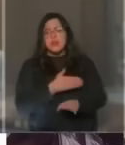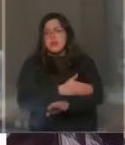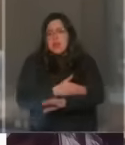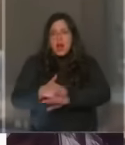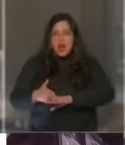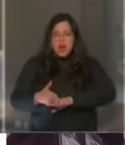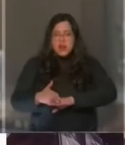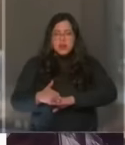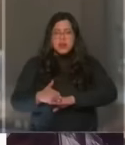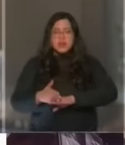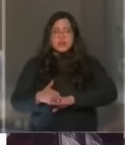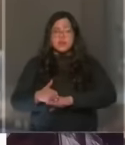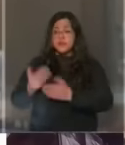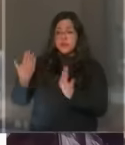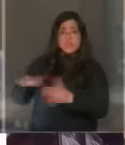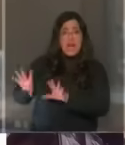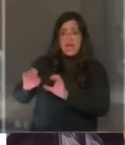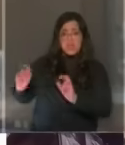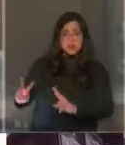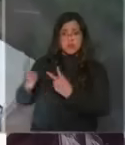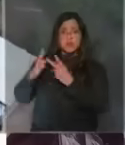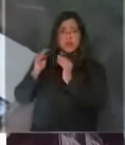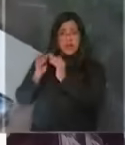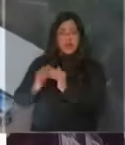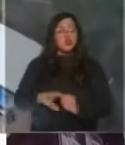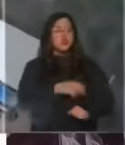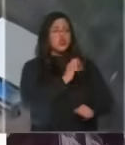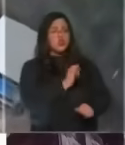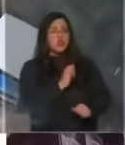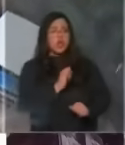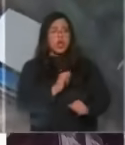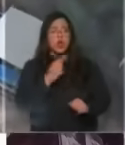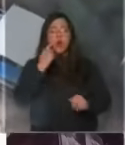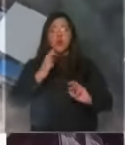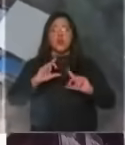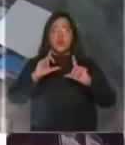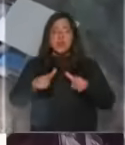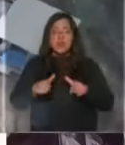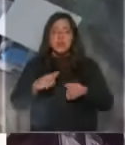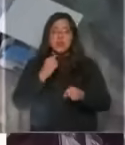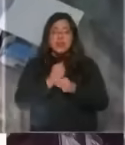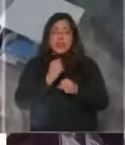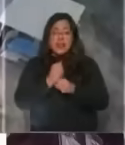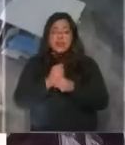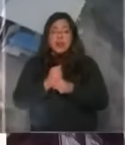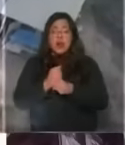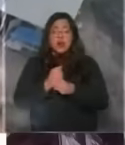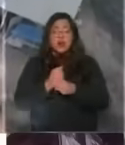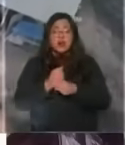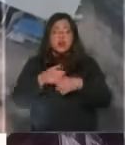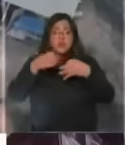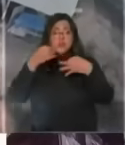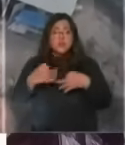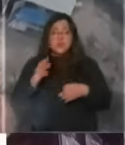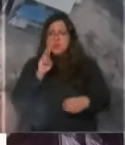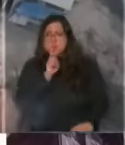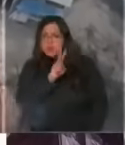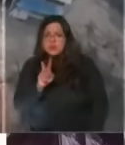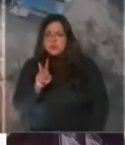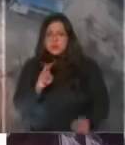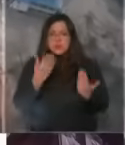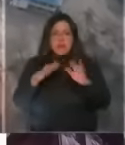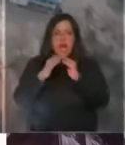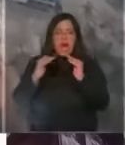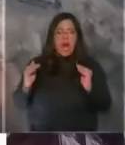tardía estaban construidas las viviendas en su gran mayoría la direcciones de obra finalmente se encuentran ante hechos consumados con viviendas instaladas